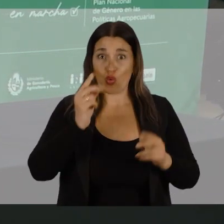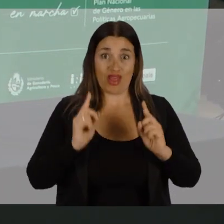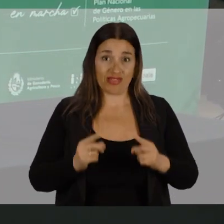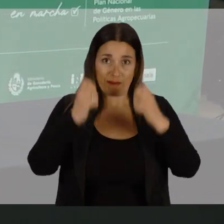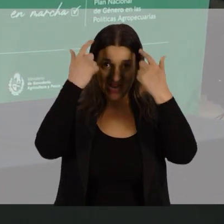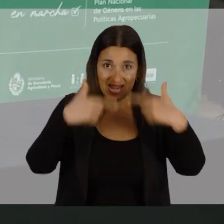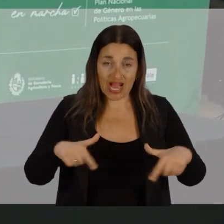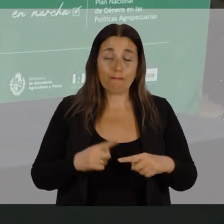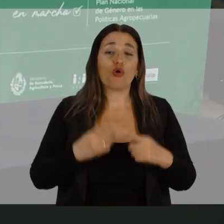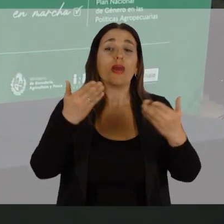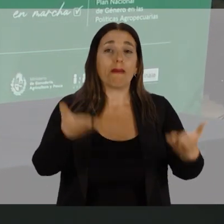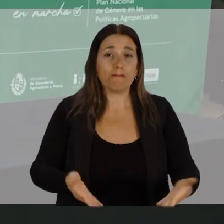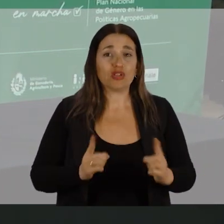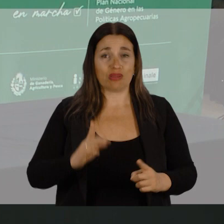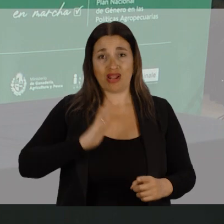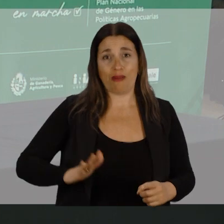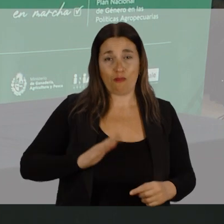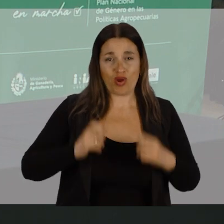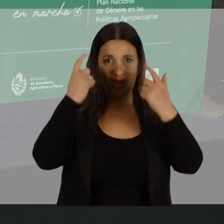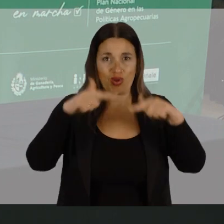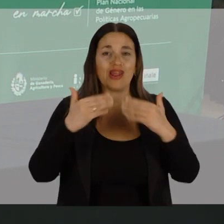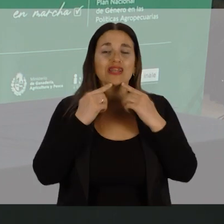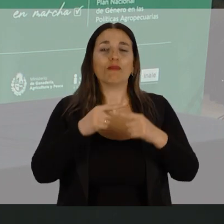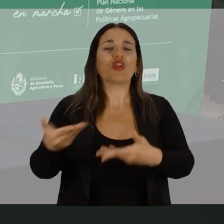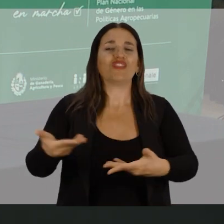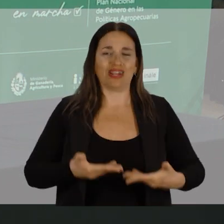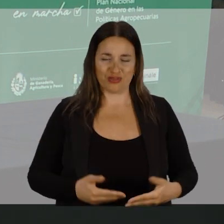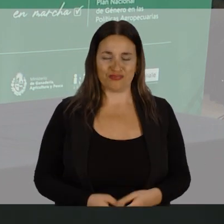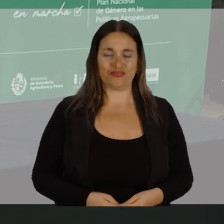tiene el país, que tiene la ruralidad y, por ende, las mujeres rurales. Gracias por la invitación.